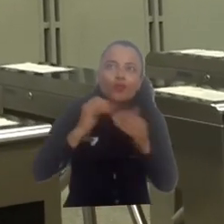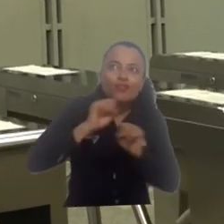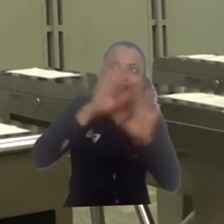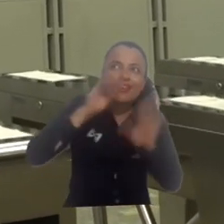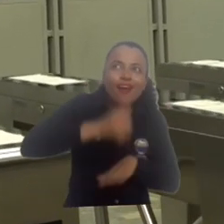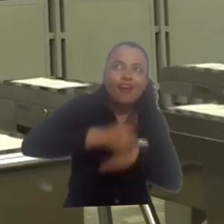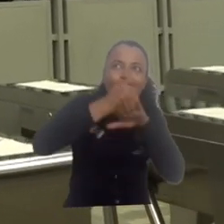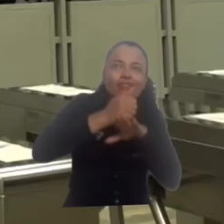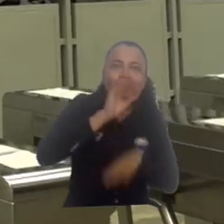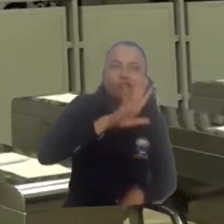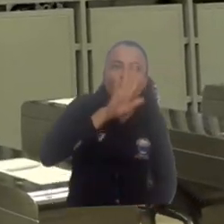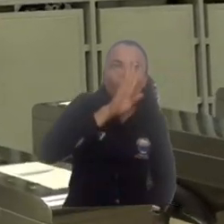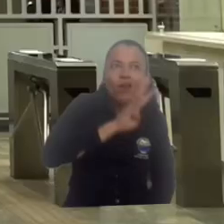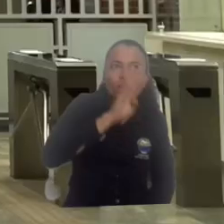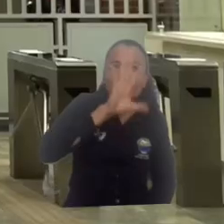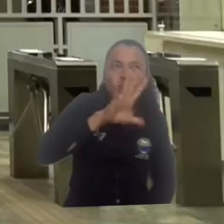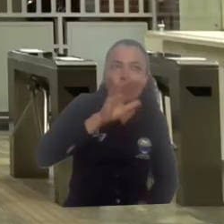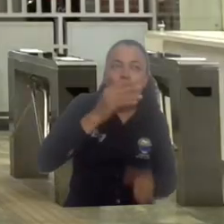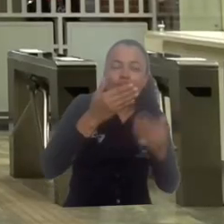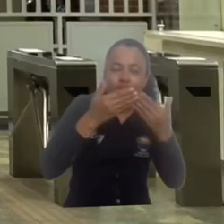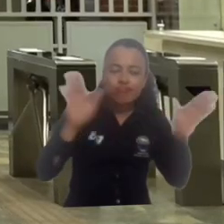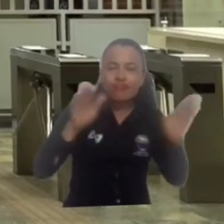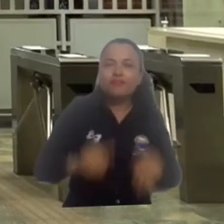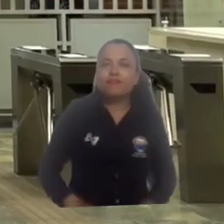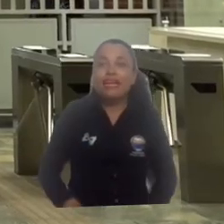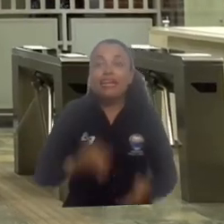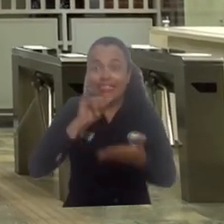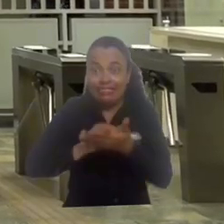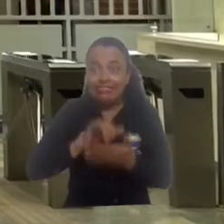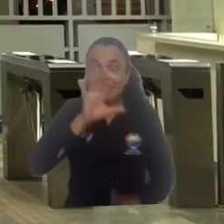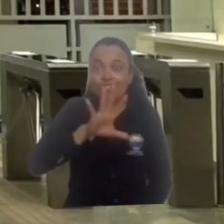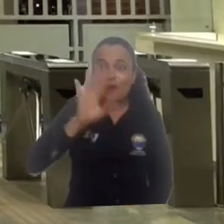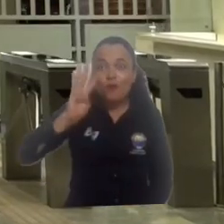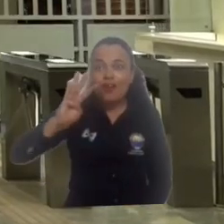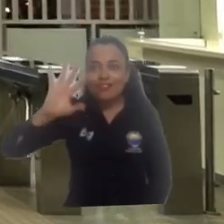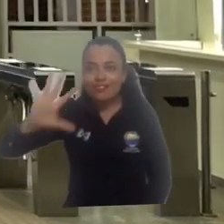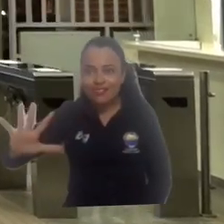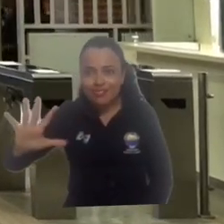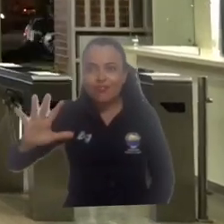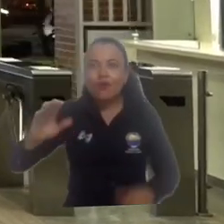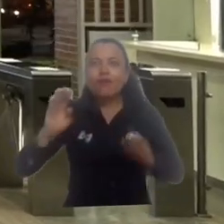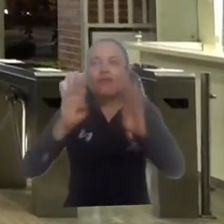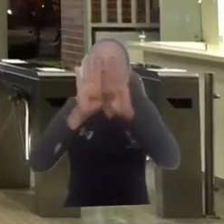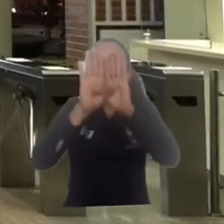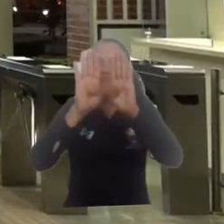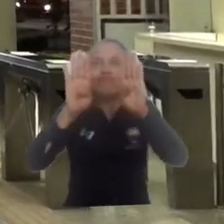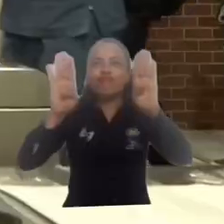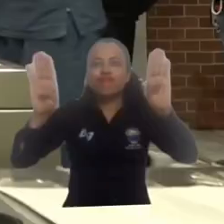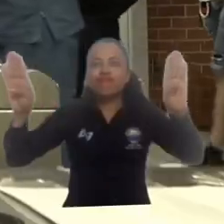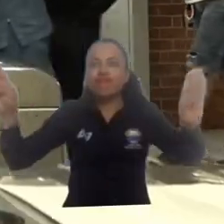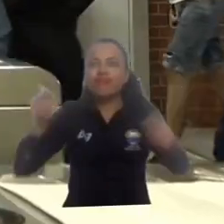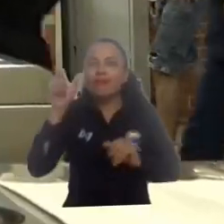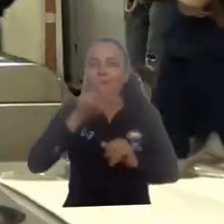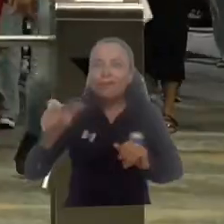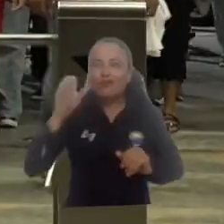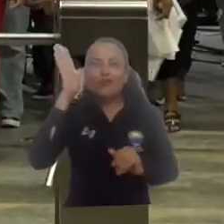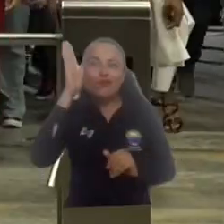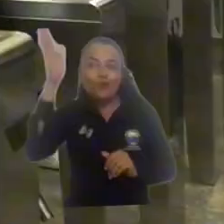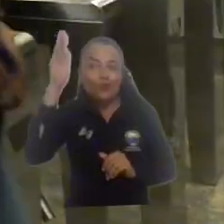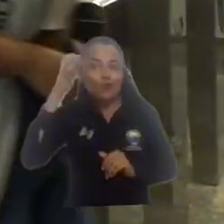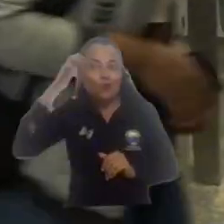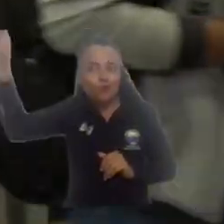Buenos días, jefe. Son las 5:45, hora de abrir. Desde las 5:45 de la mañana, la puerta principal se abrió para recibir a los